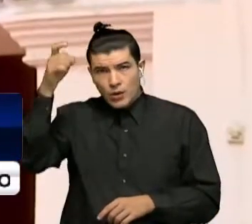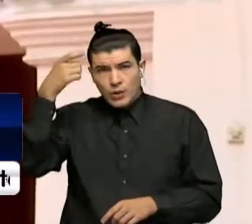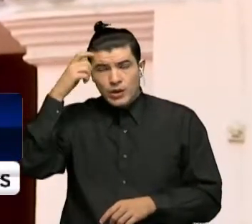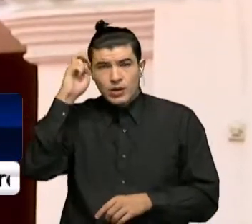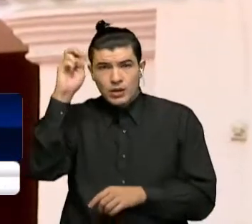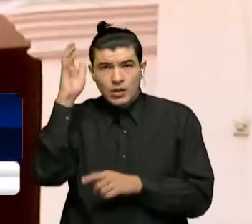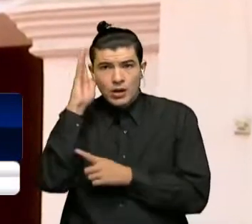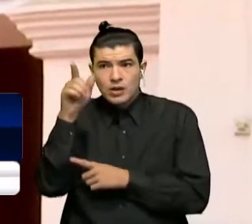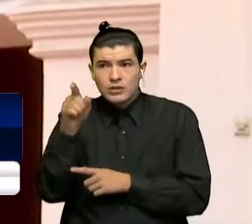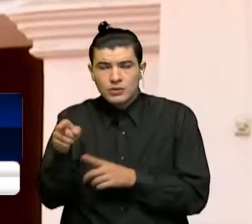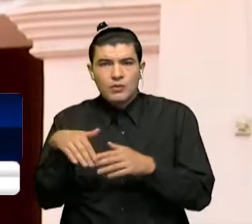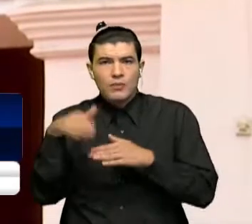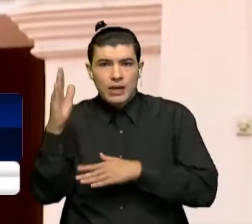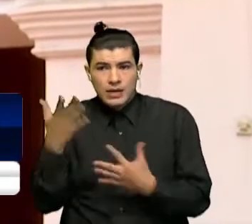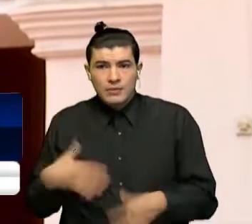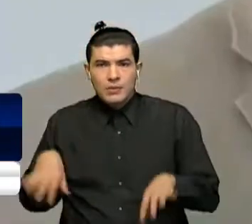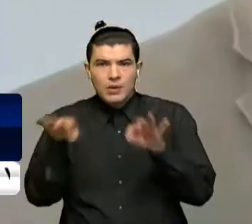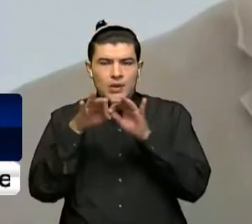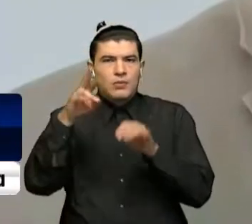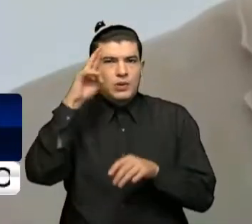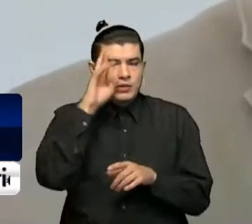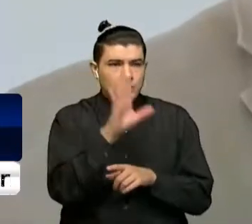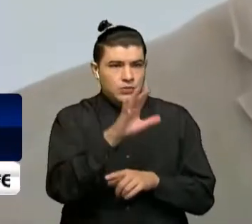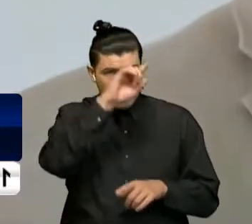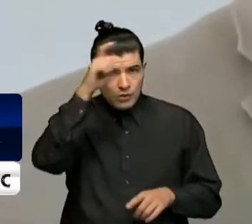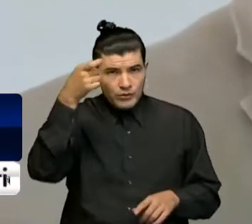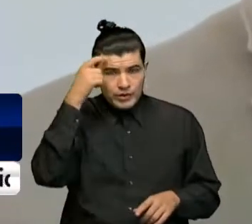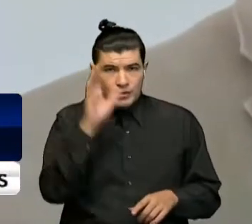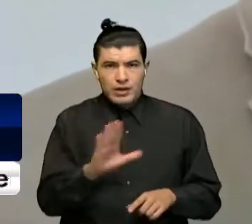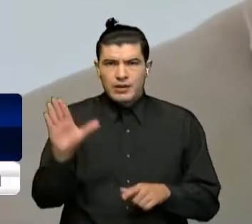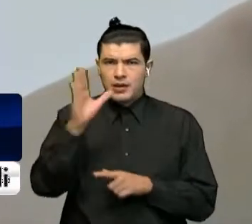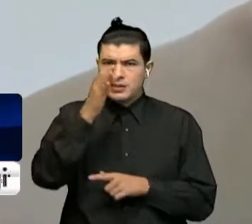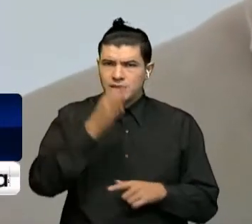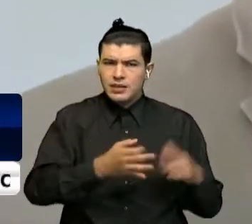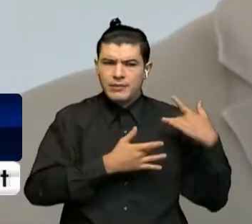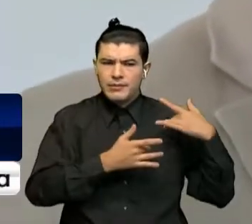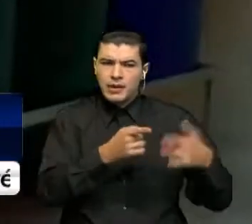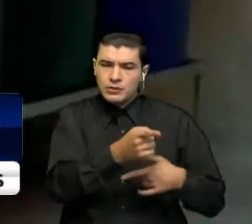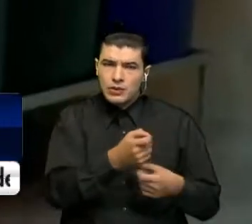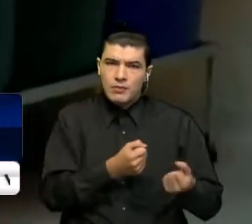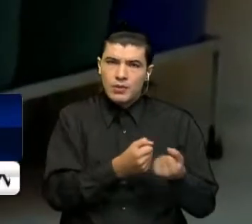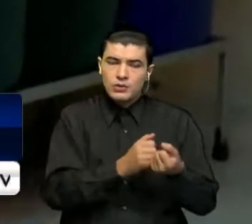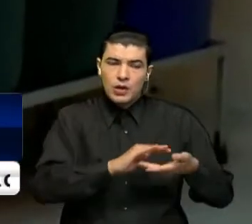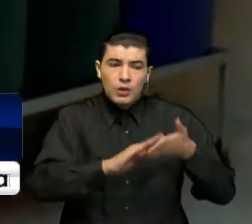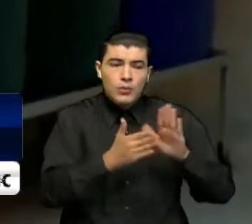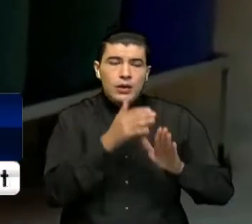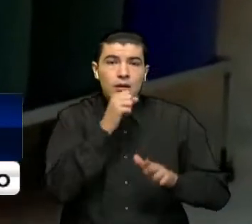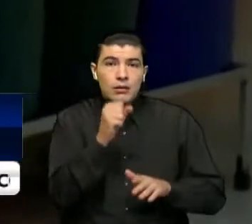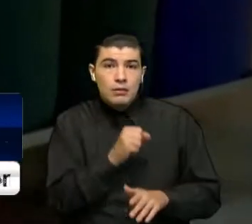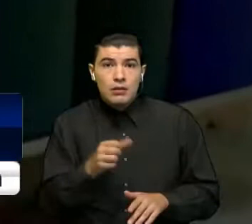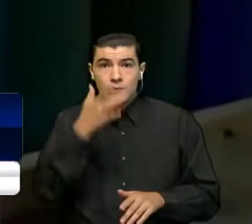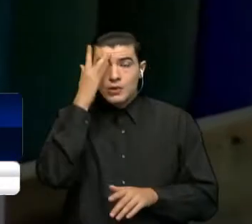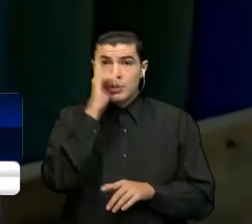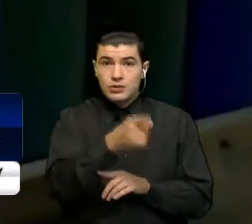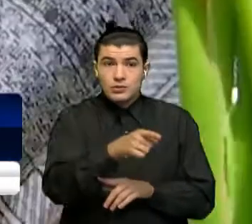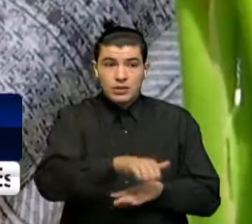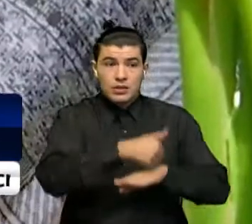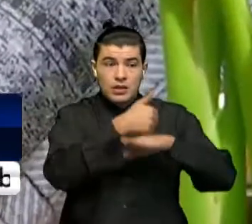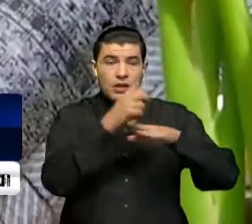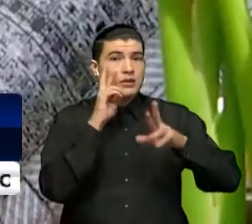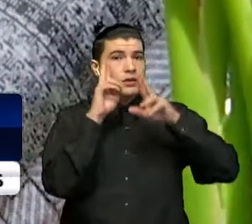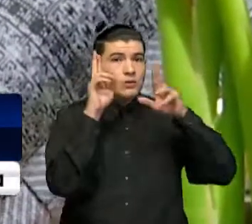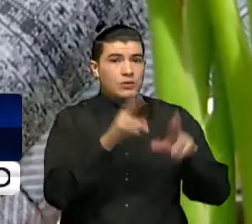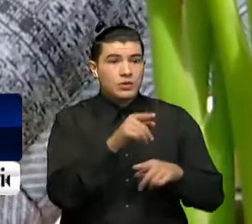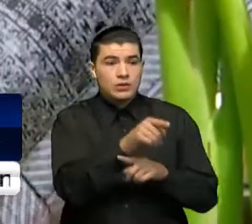importante el gobierno departamental siempre ha sido generoso con esta comunidad porque según las directivas reconocen el trabajo